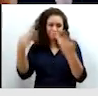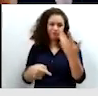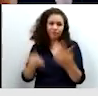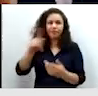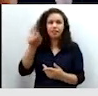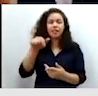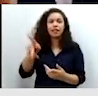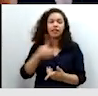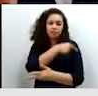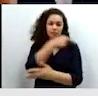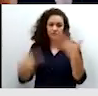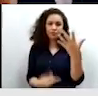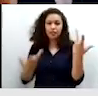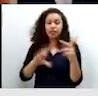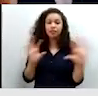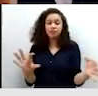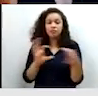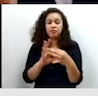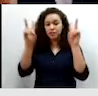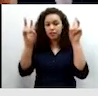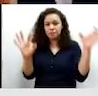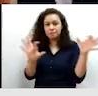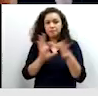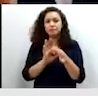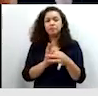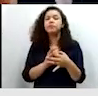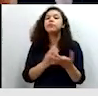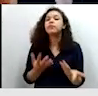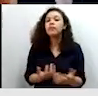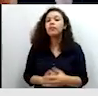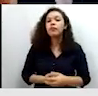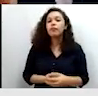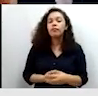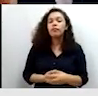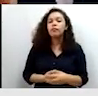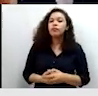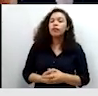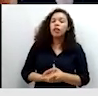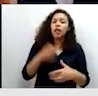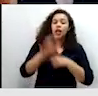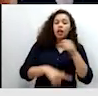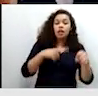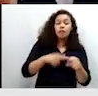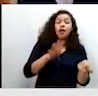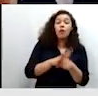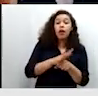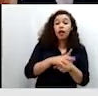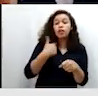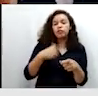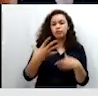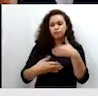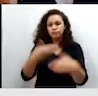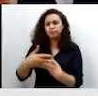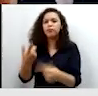Y aquí está la relación referente al tipo de vector, qué tipo de enfermedad me puede producir.